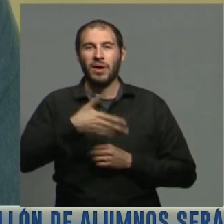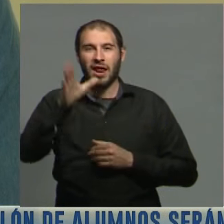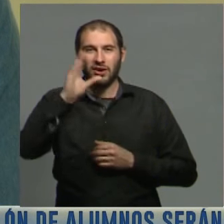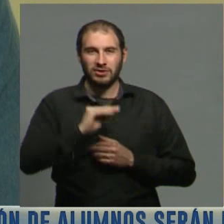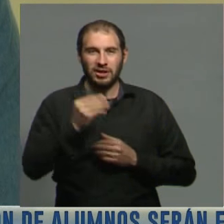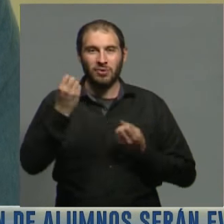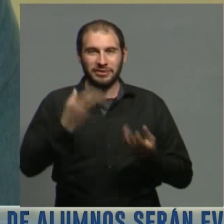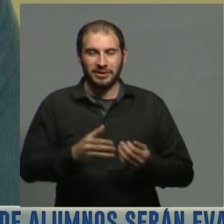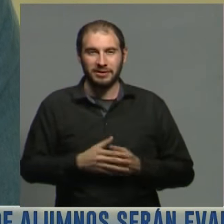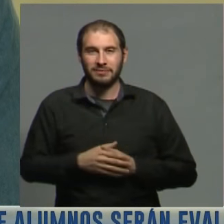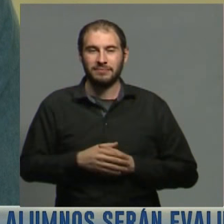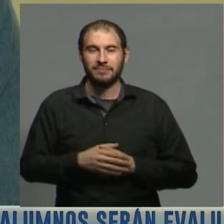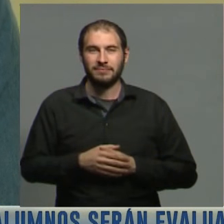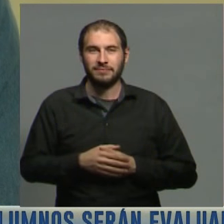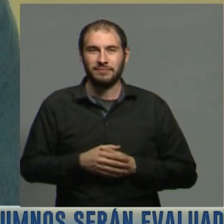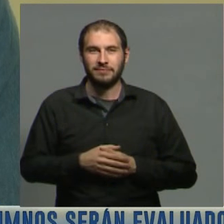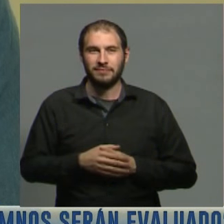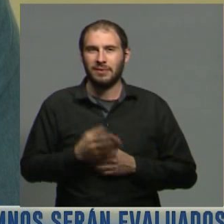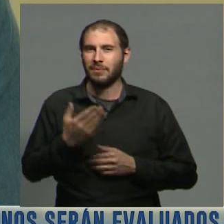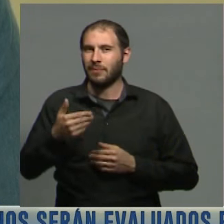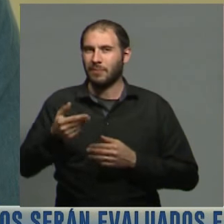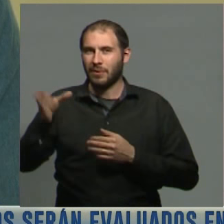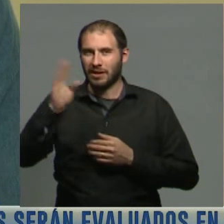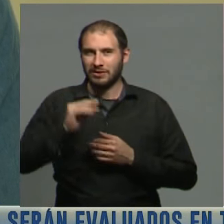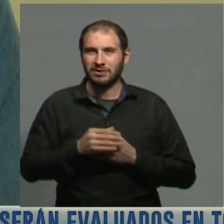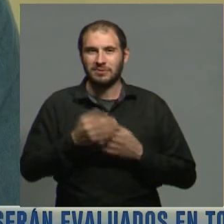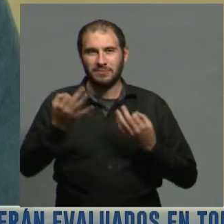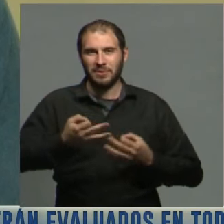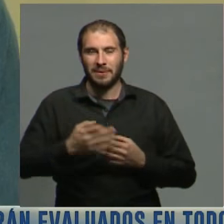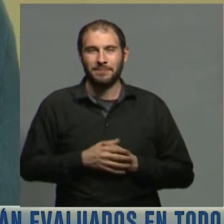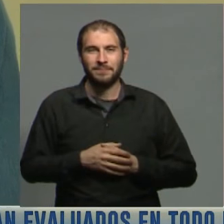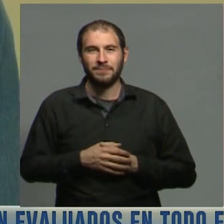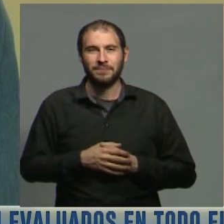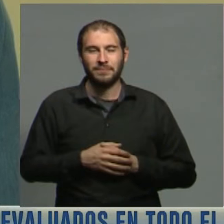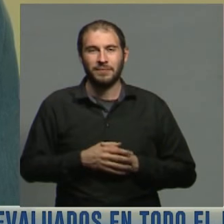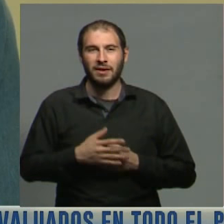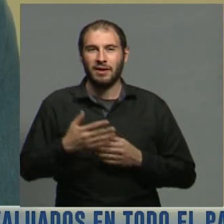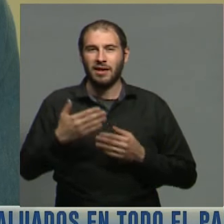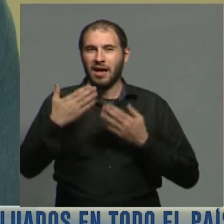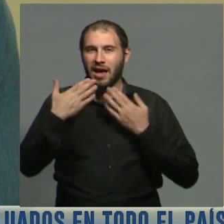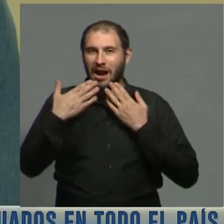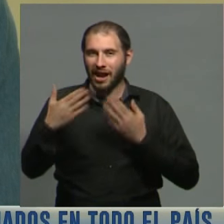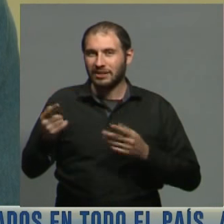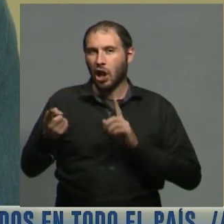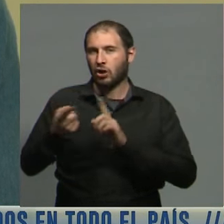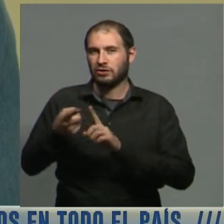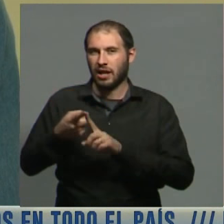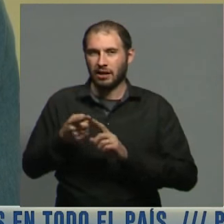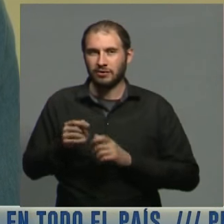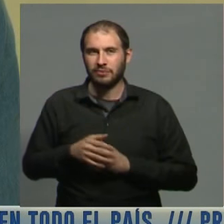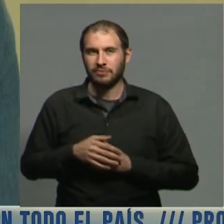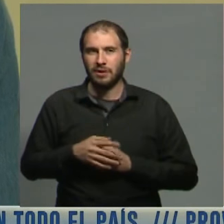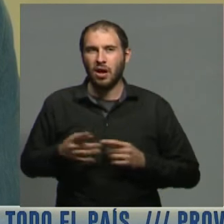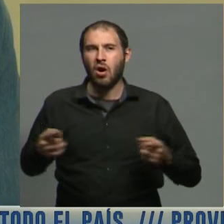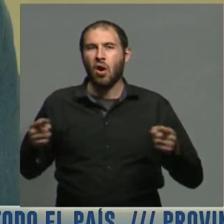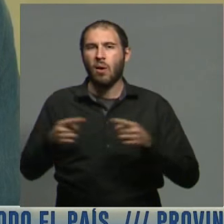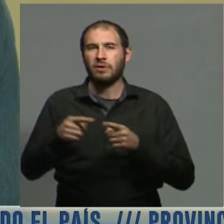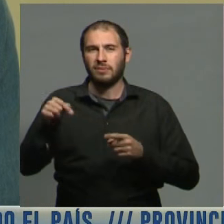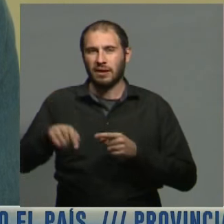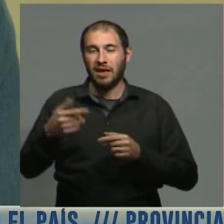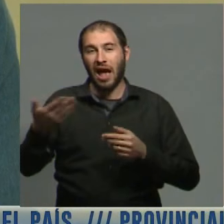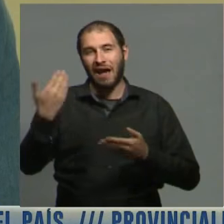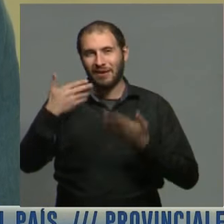noches, Nil, ¿cómo estás? Buenas noches, Virginia. Muy bien. Bueno, muchas gracias por el contacto, y la idea, como